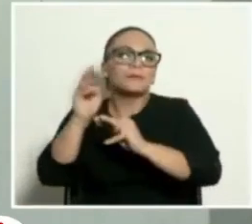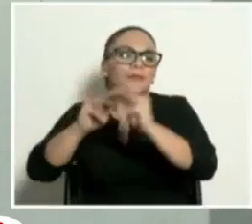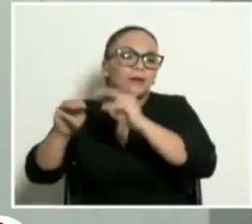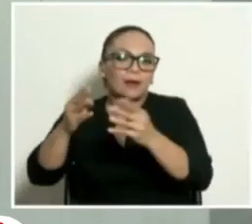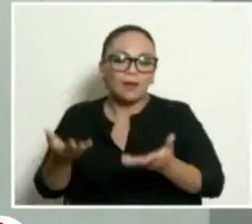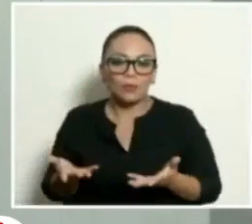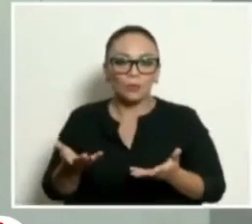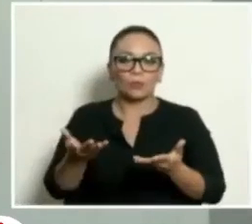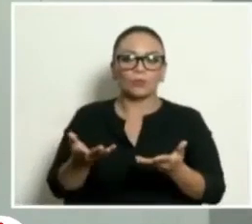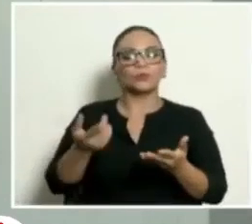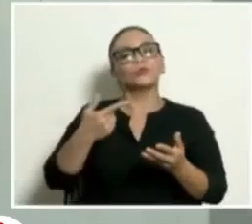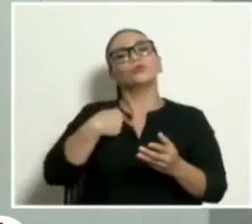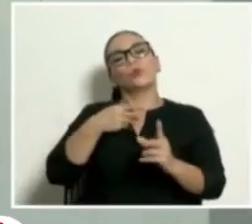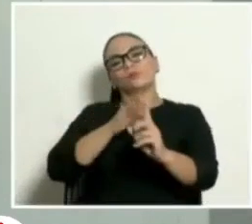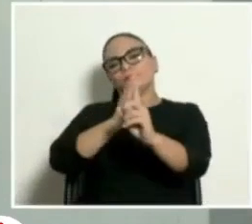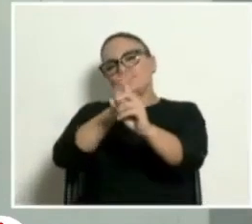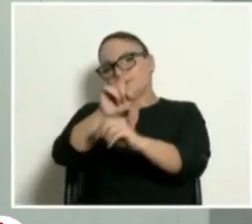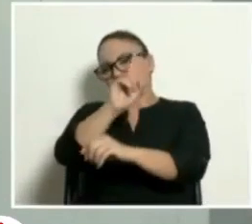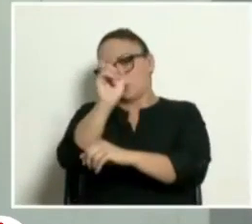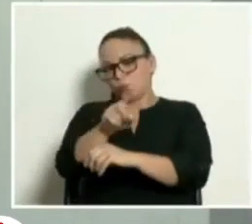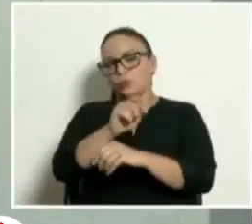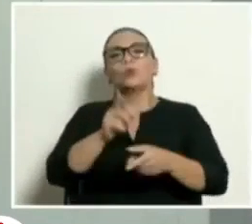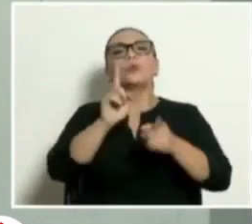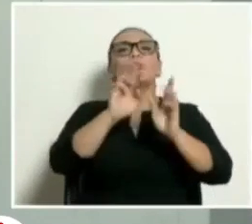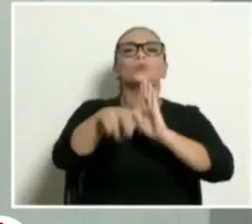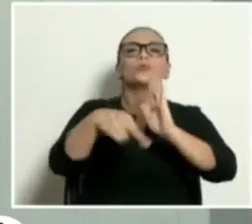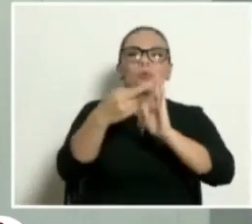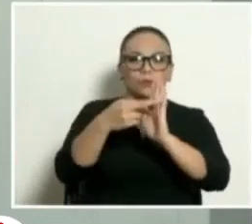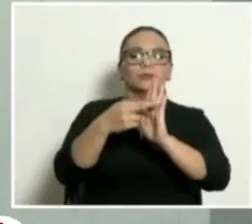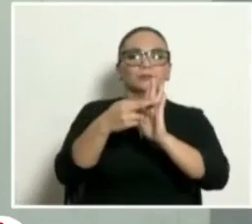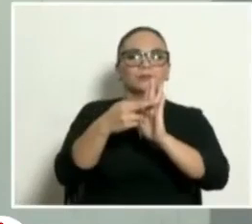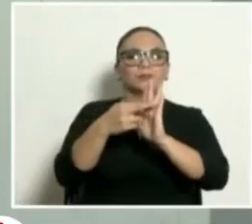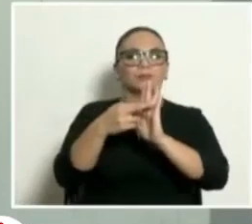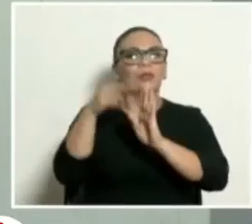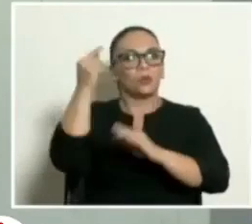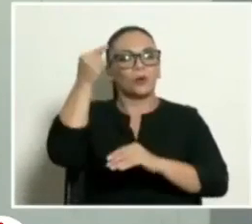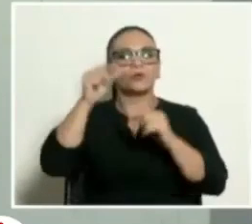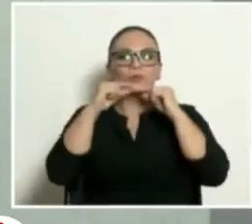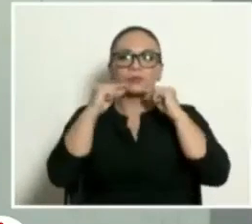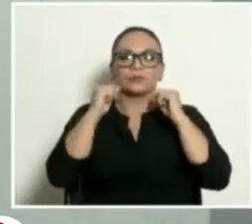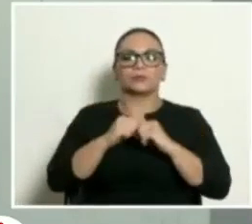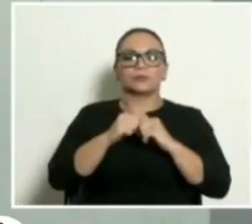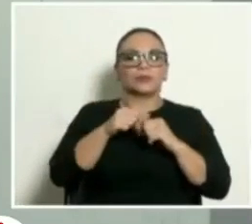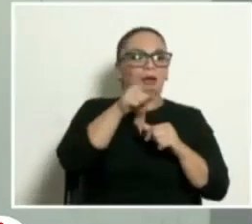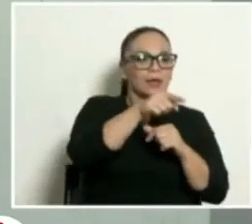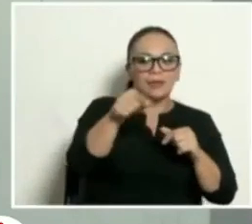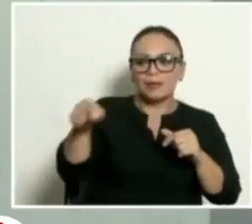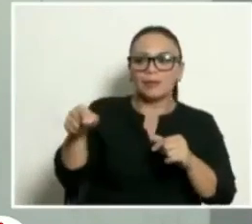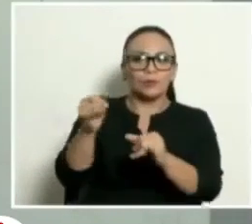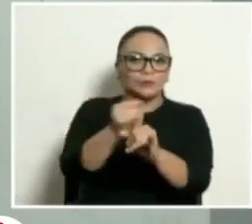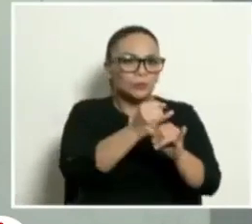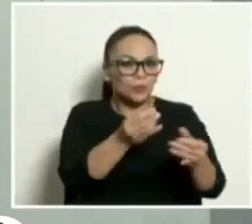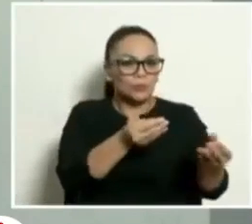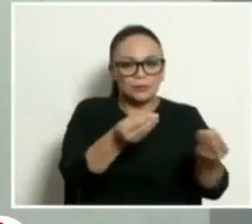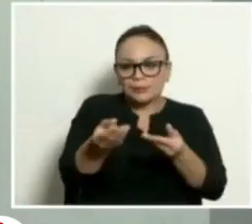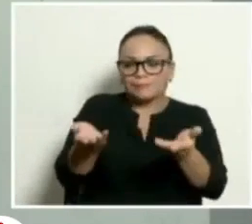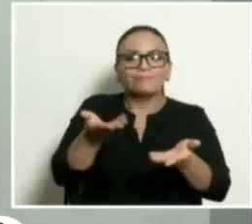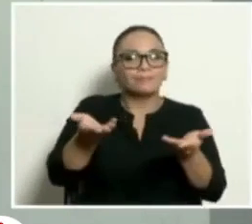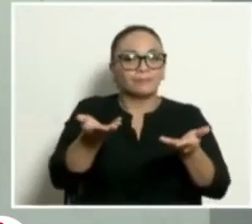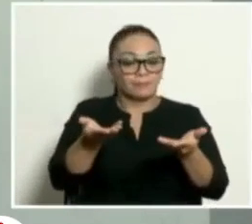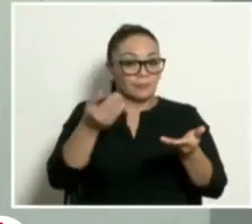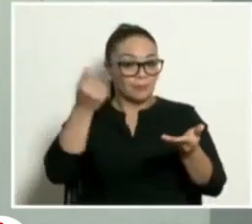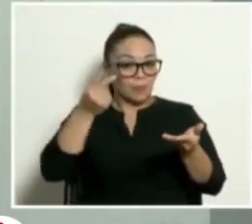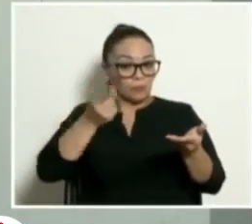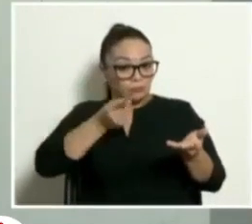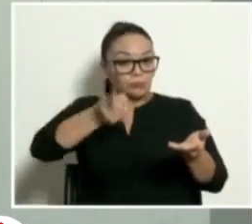pregunta directa es, ¿cuál es el papel del gobierno de Rodrigo Chávez entre estas fuerzas de mercado? ¿Debe ser quien impone, quien